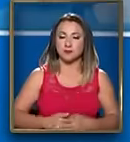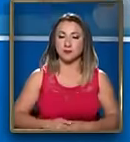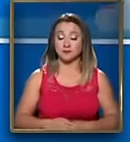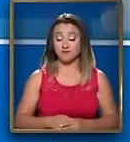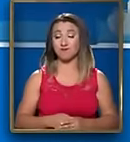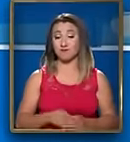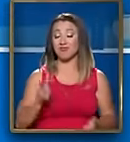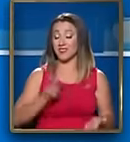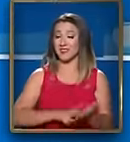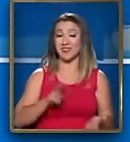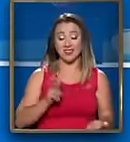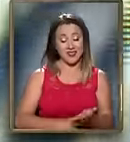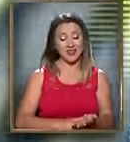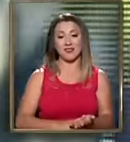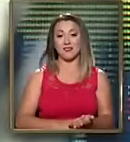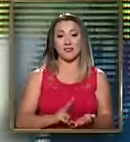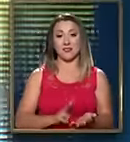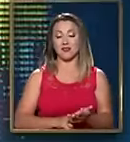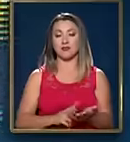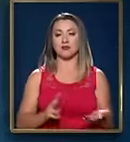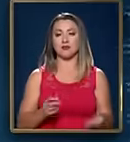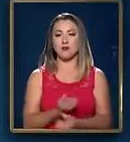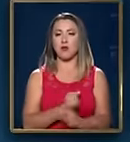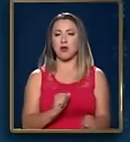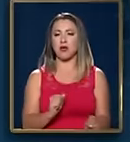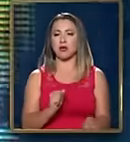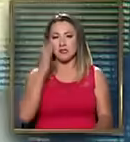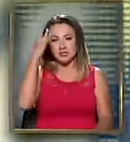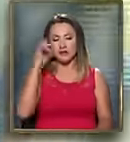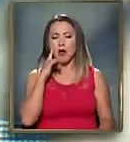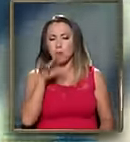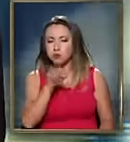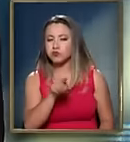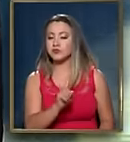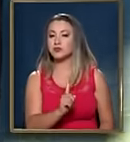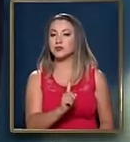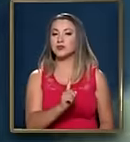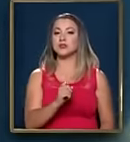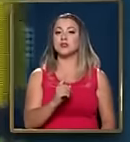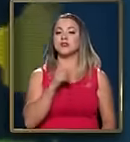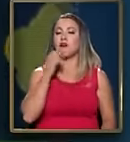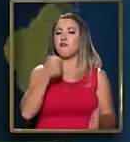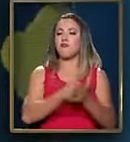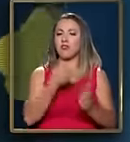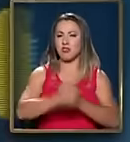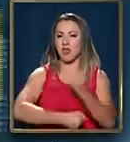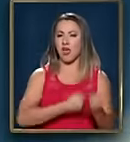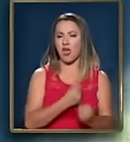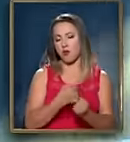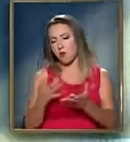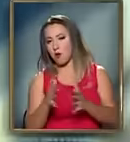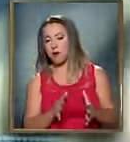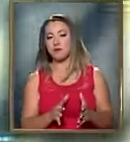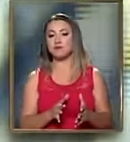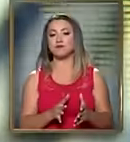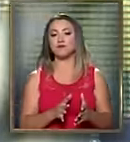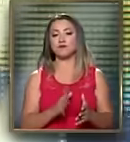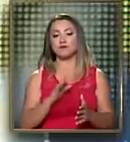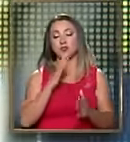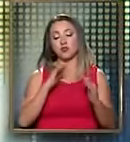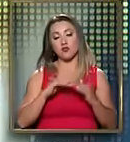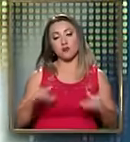alguien que de verdad ni siquiera podía sospecharlo, que llegando a fin de año tuvimos que